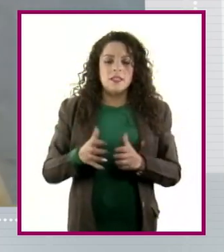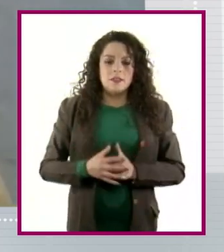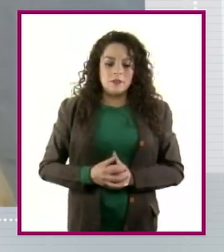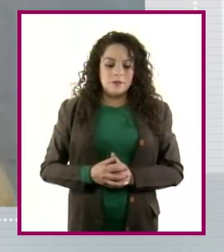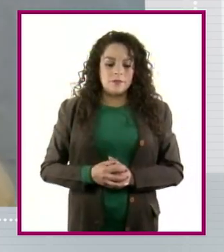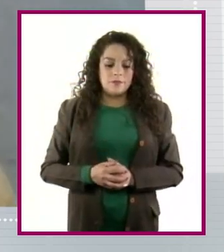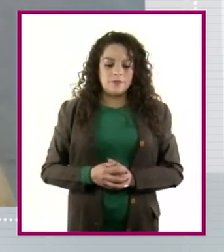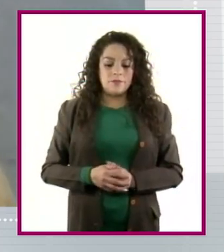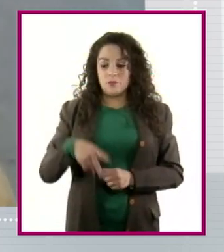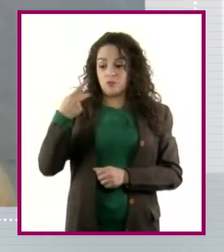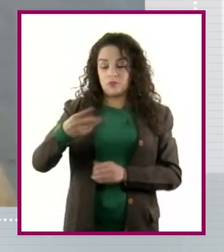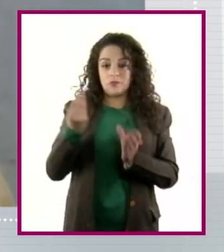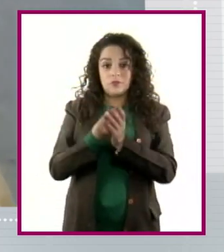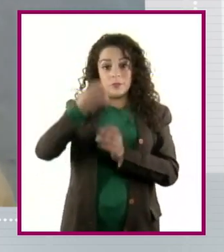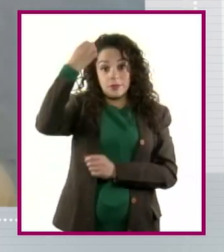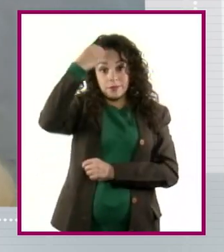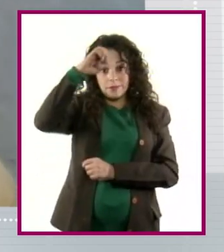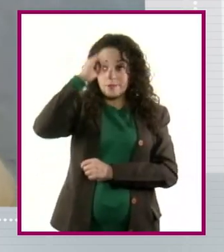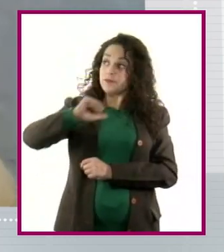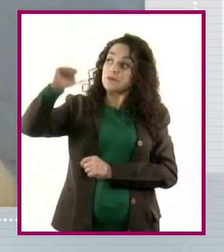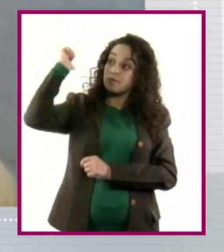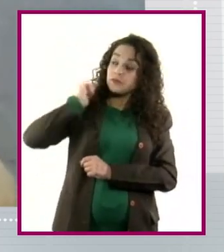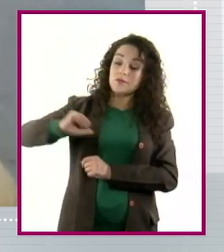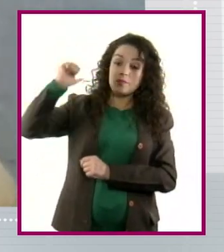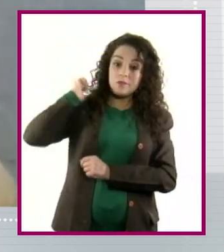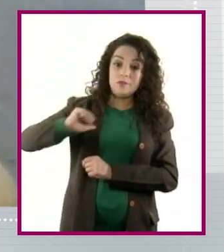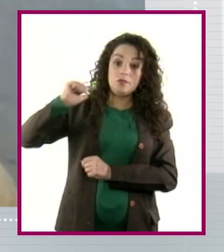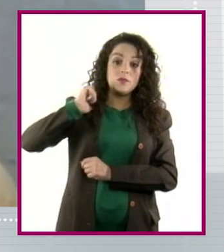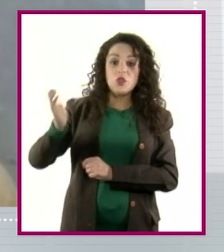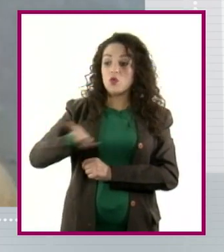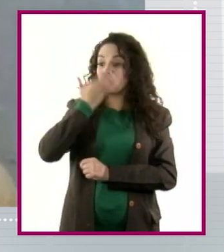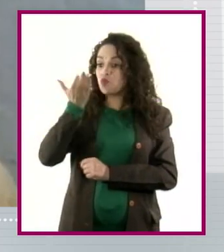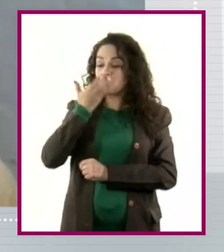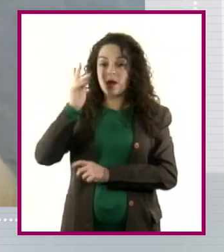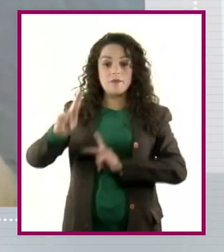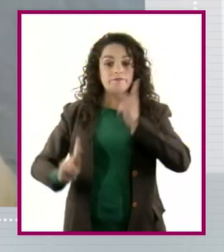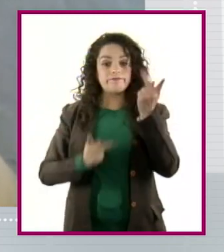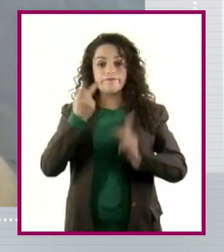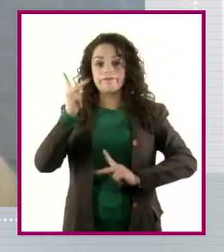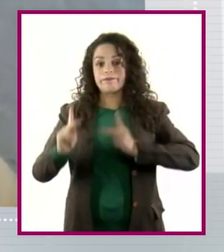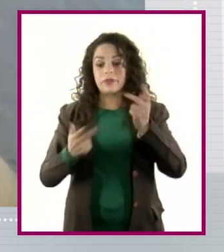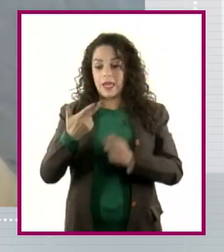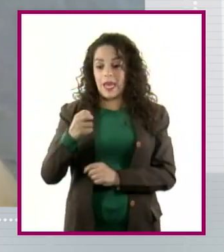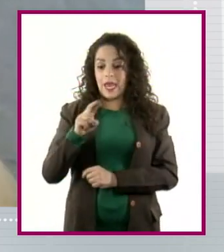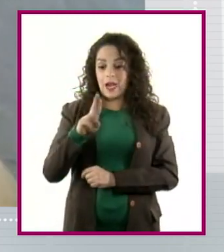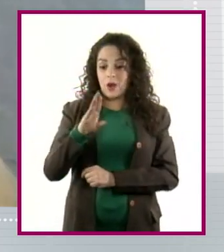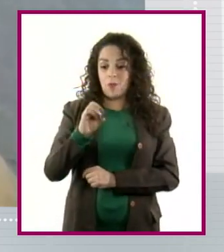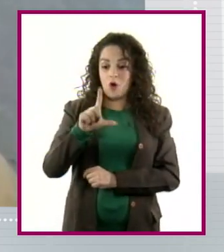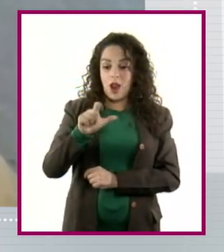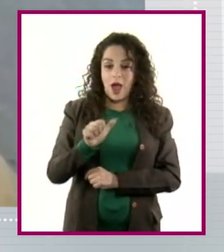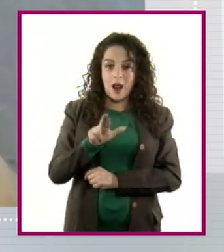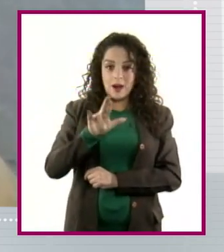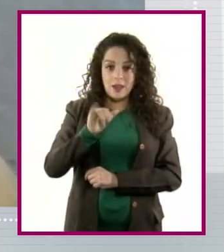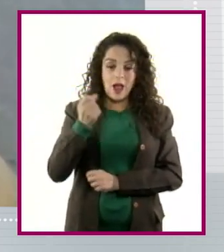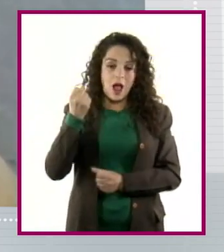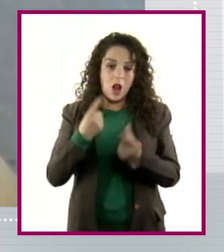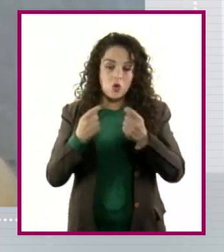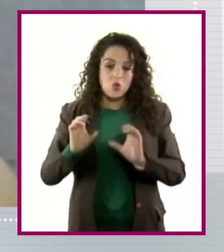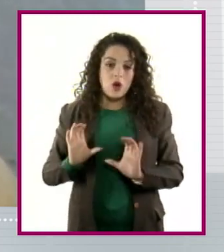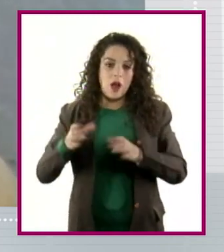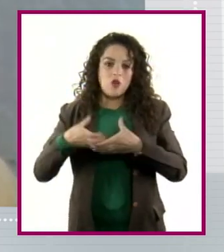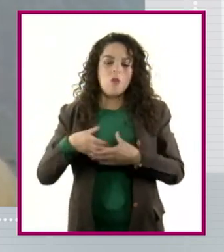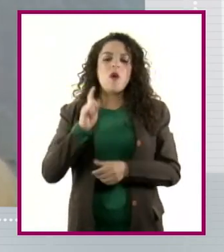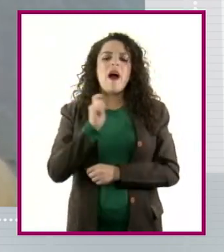del conocimiento ancestral y tradicional de la herbolaria, en algunas comunidades lo que hacían